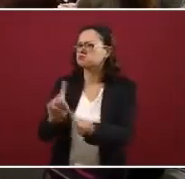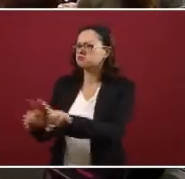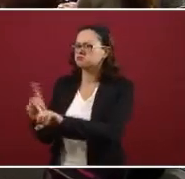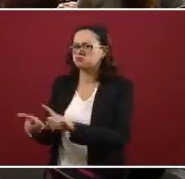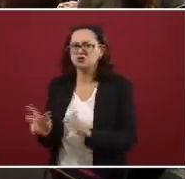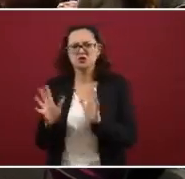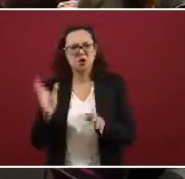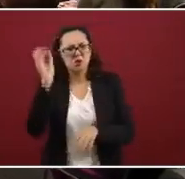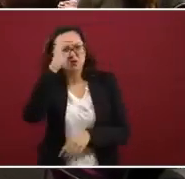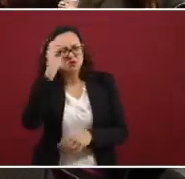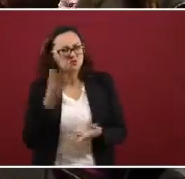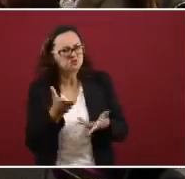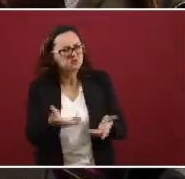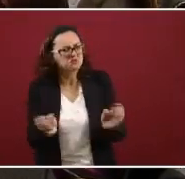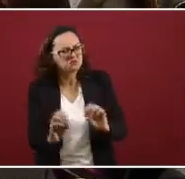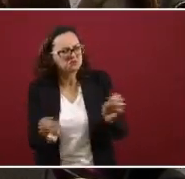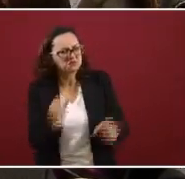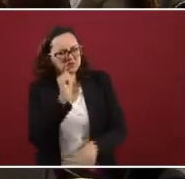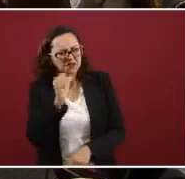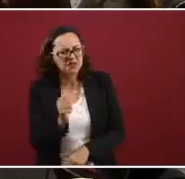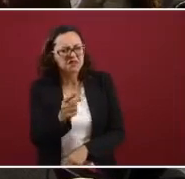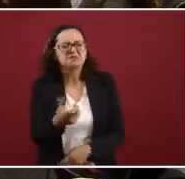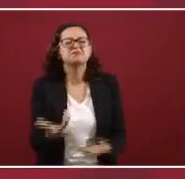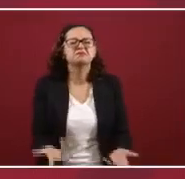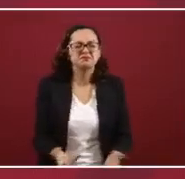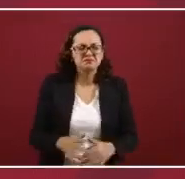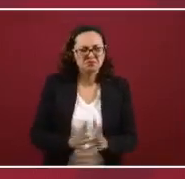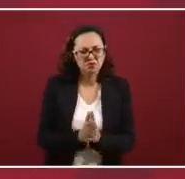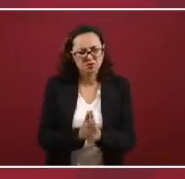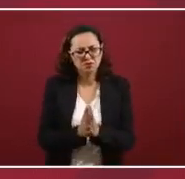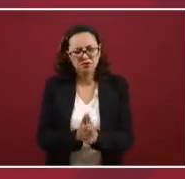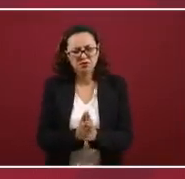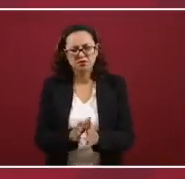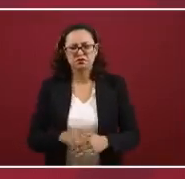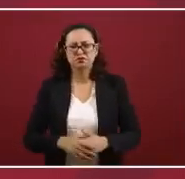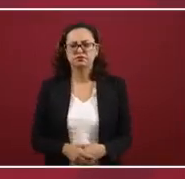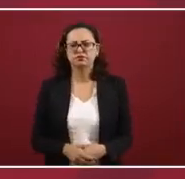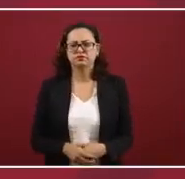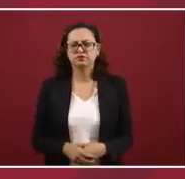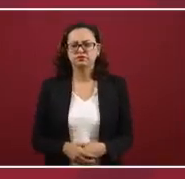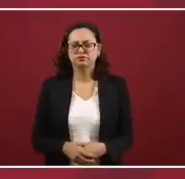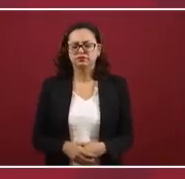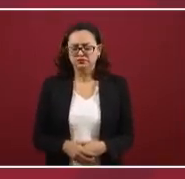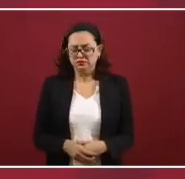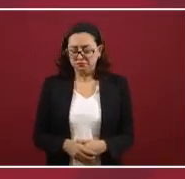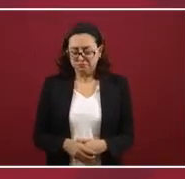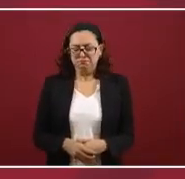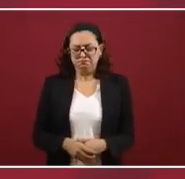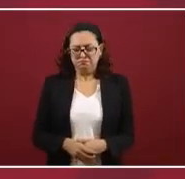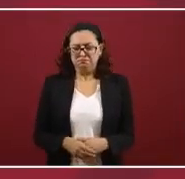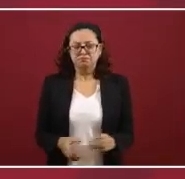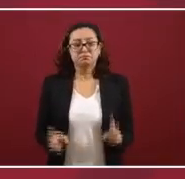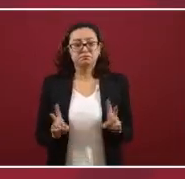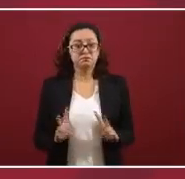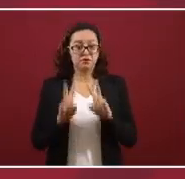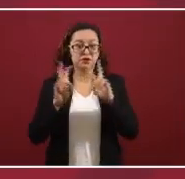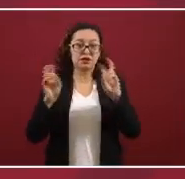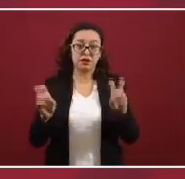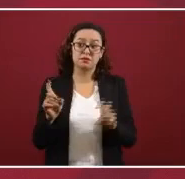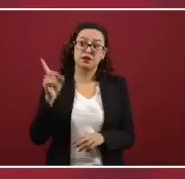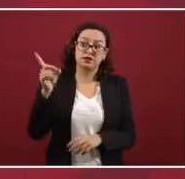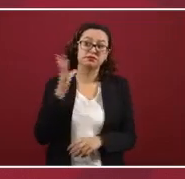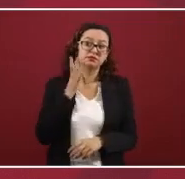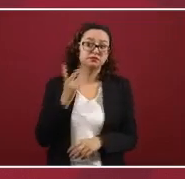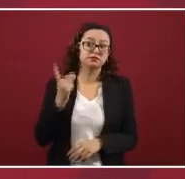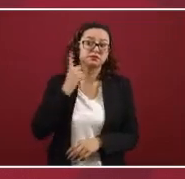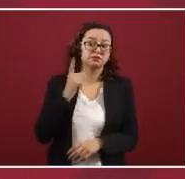Por favor. Pues es un asunto que tiene que ver con el Congreso local y debe de resolver